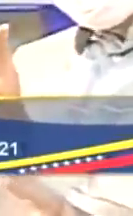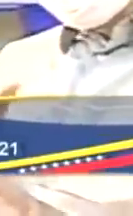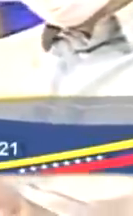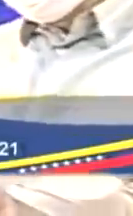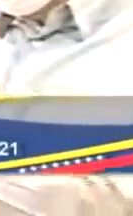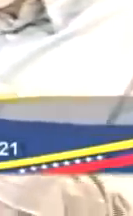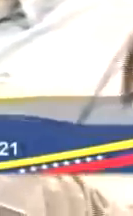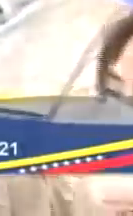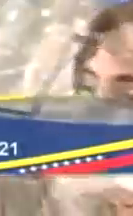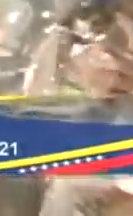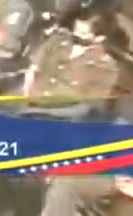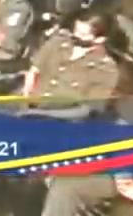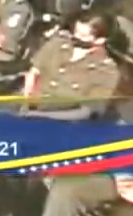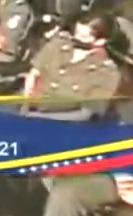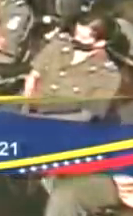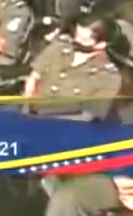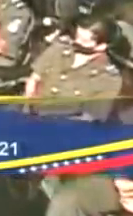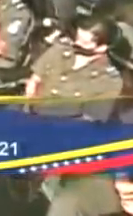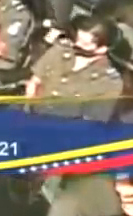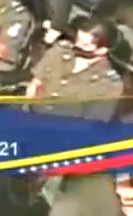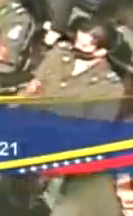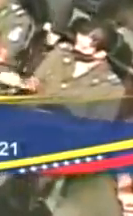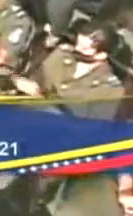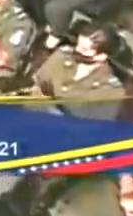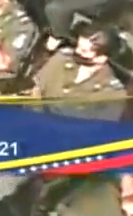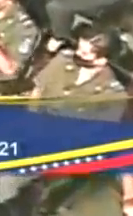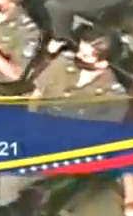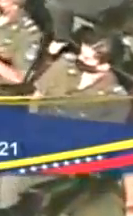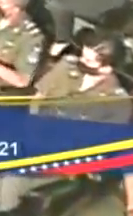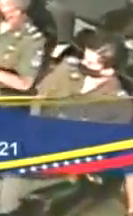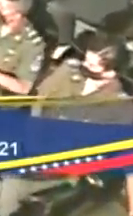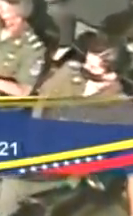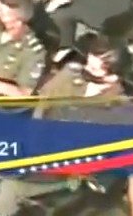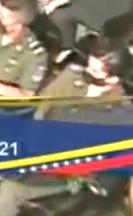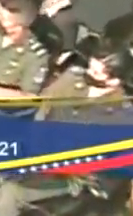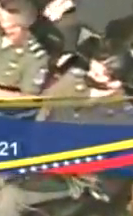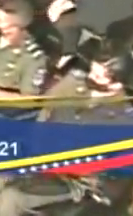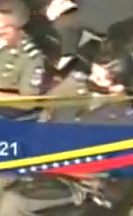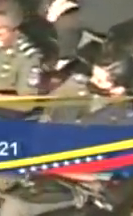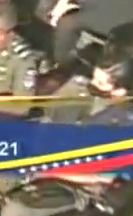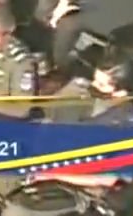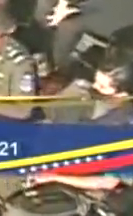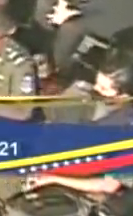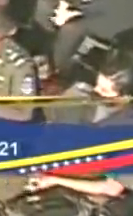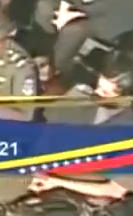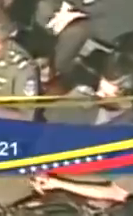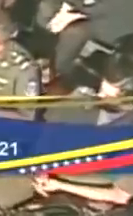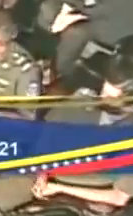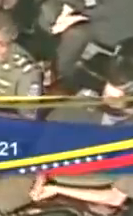del COVID-19. Mención Juventud Científica. Recibe Franklin Enodio